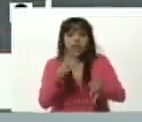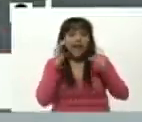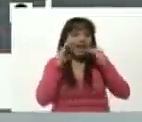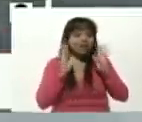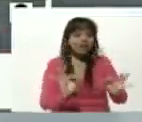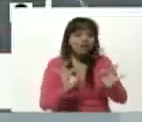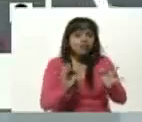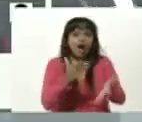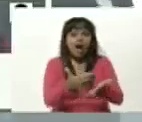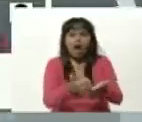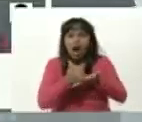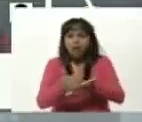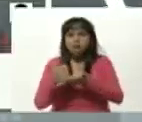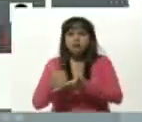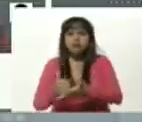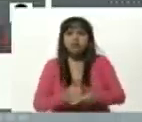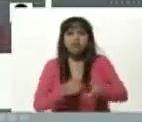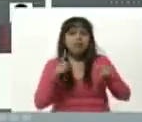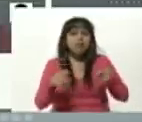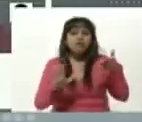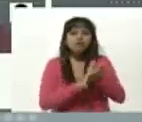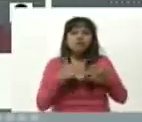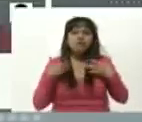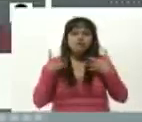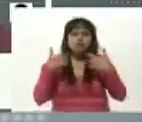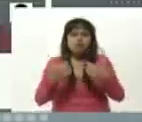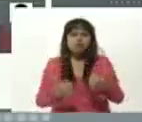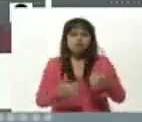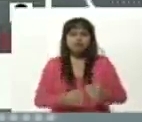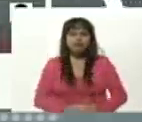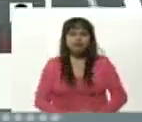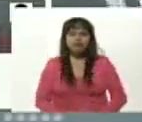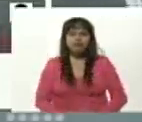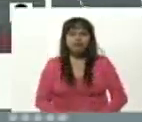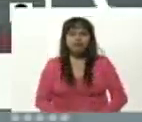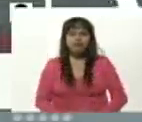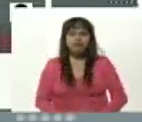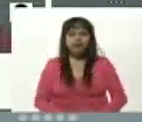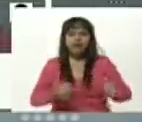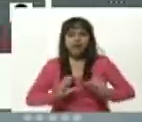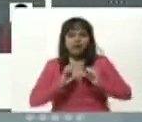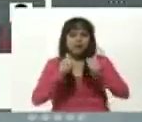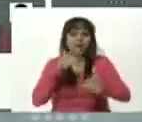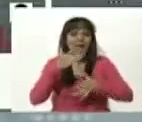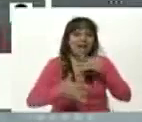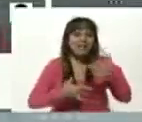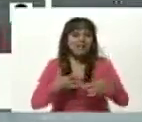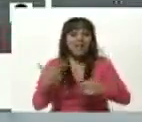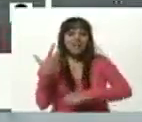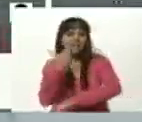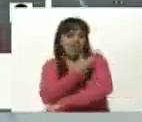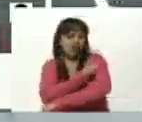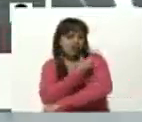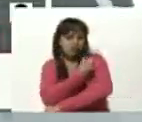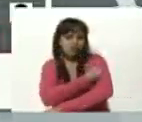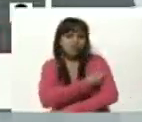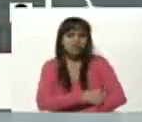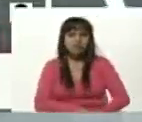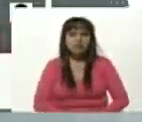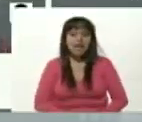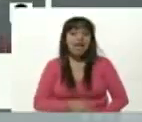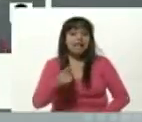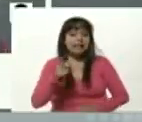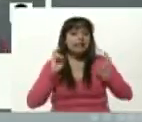que en materia de salud, presidente, también se comenzaron las jornadas de vacunación. Es un tema